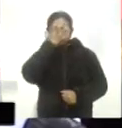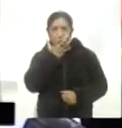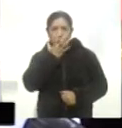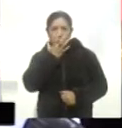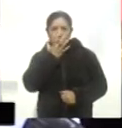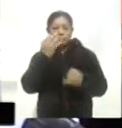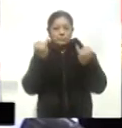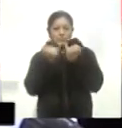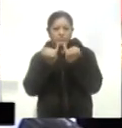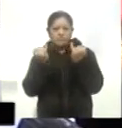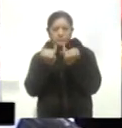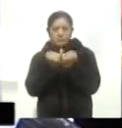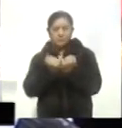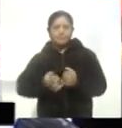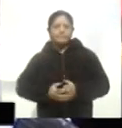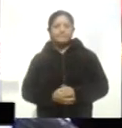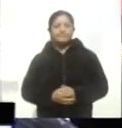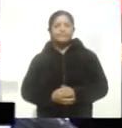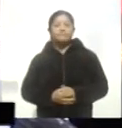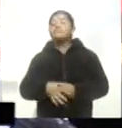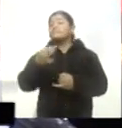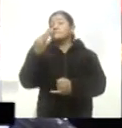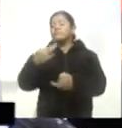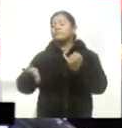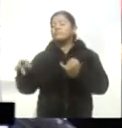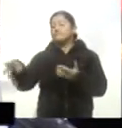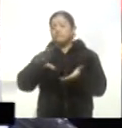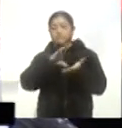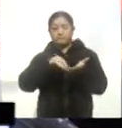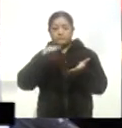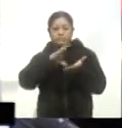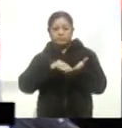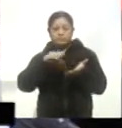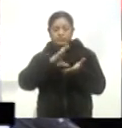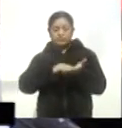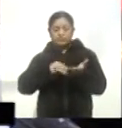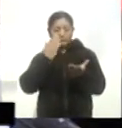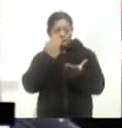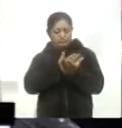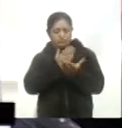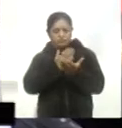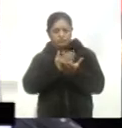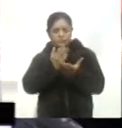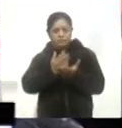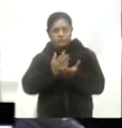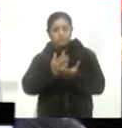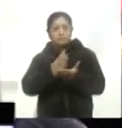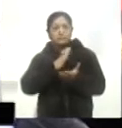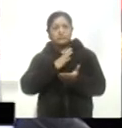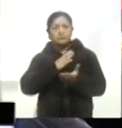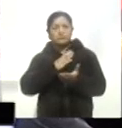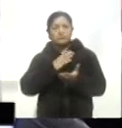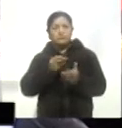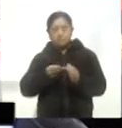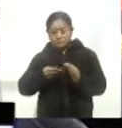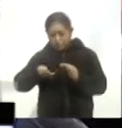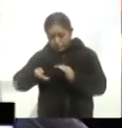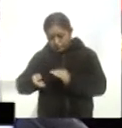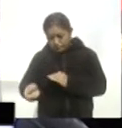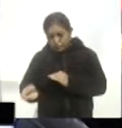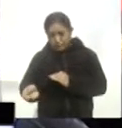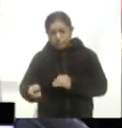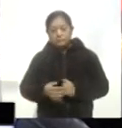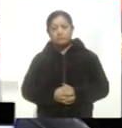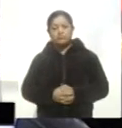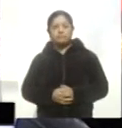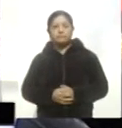Y finalmente, los documentos que se ingresan se ponen en una cuarentena